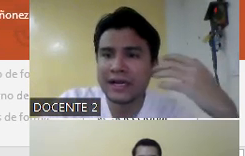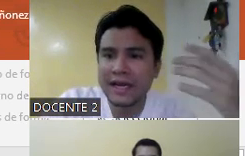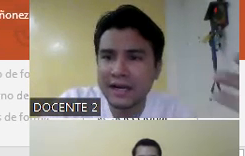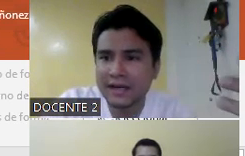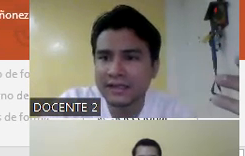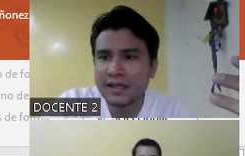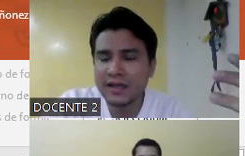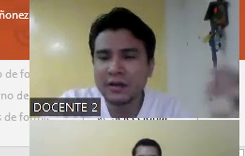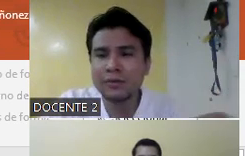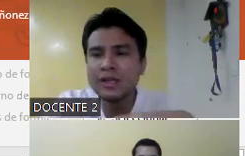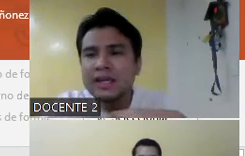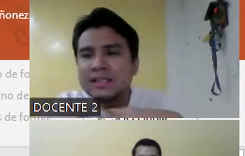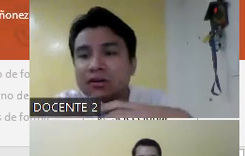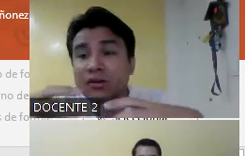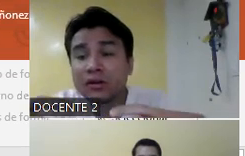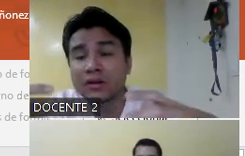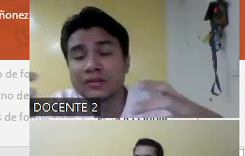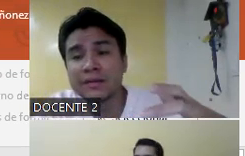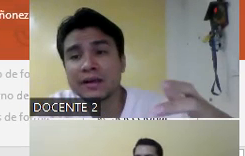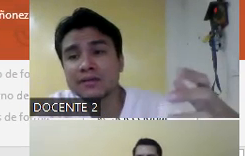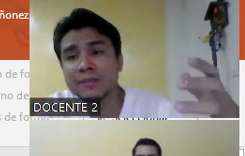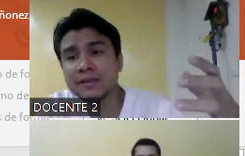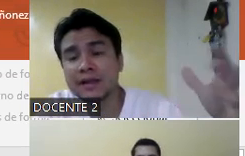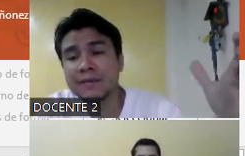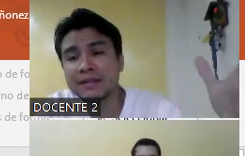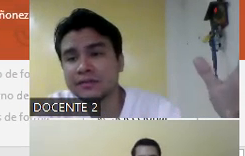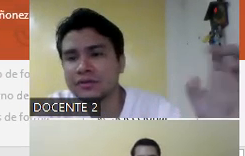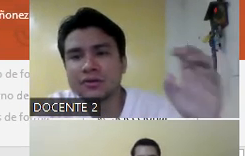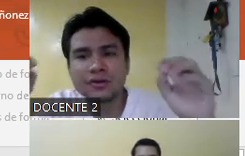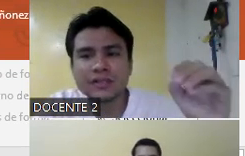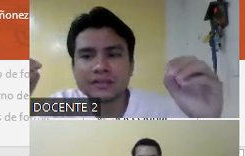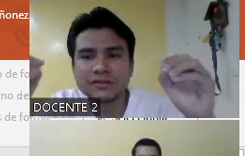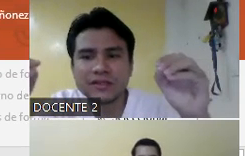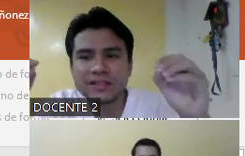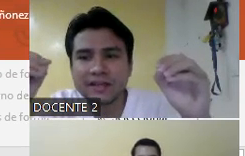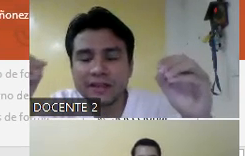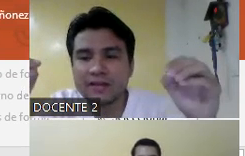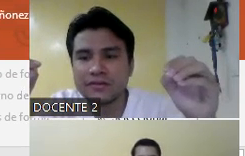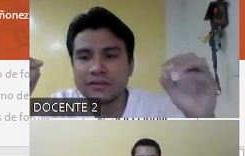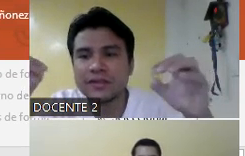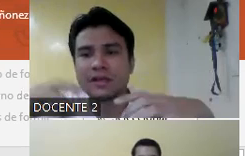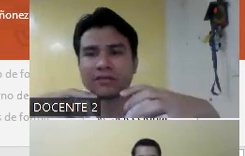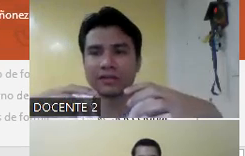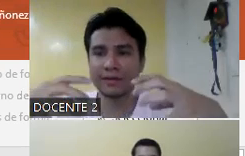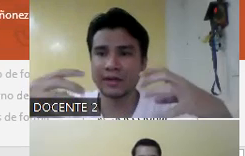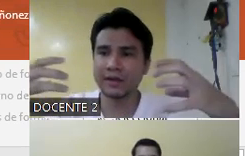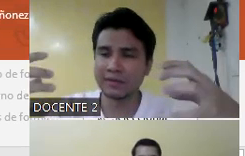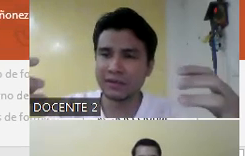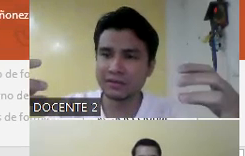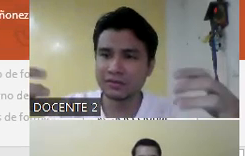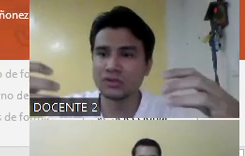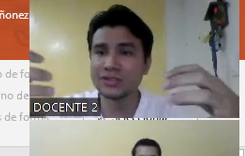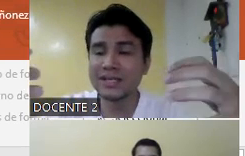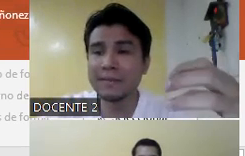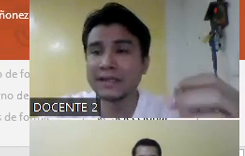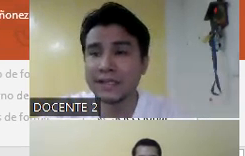rojos, naranjas, porque es el color que nos abre el apetito. Son colores, son estratégicos que nos abren el